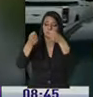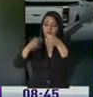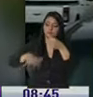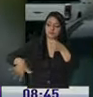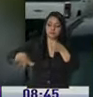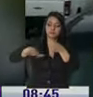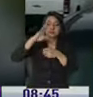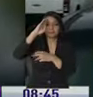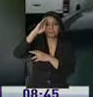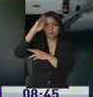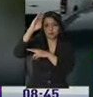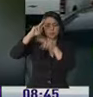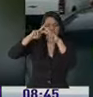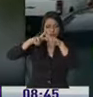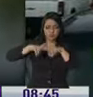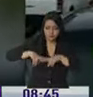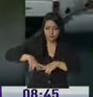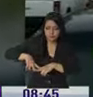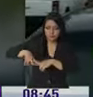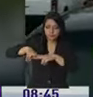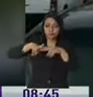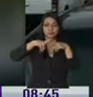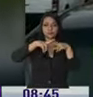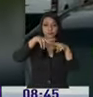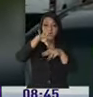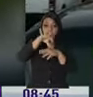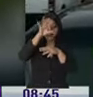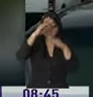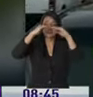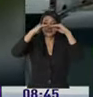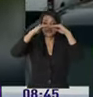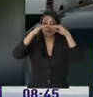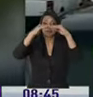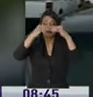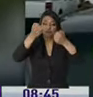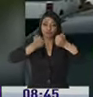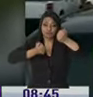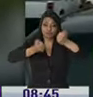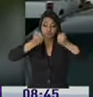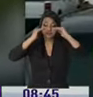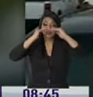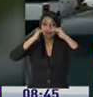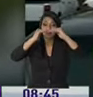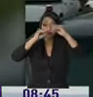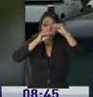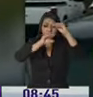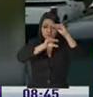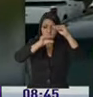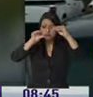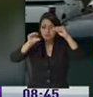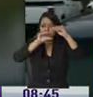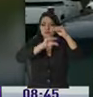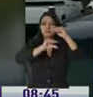chequeo minucioso, los agentes policiales encontraron en el techo del automotor una caleta, donde escondía 64 paquetes tipo ladrillo forrados con